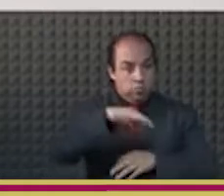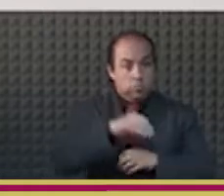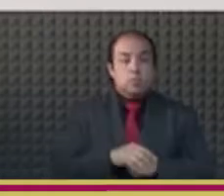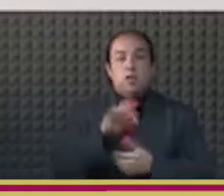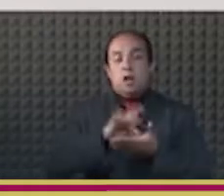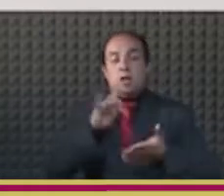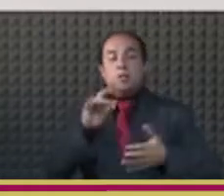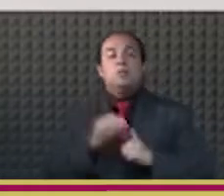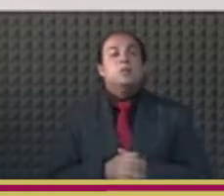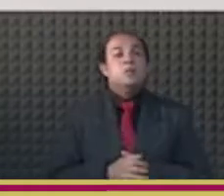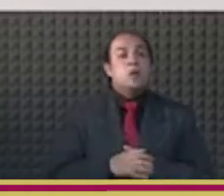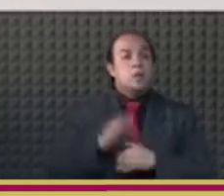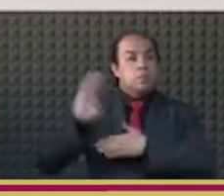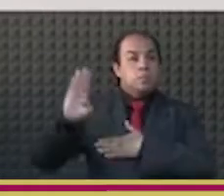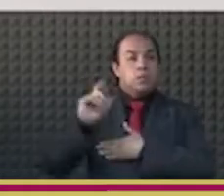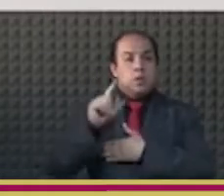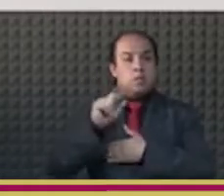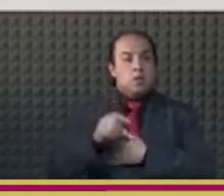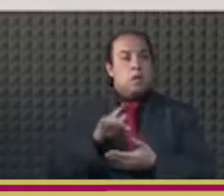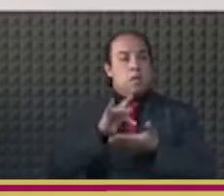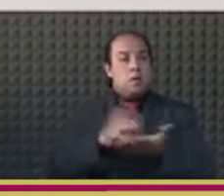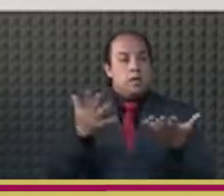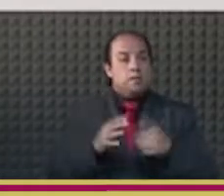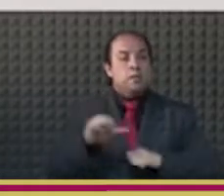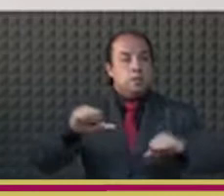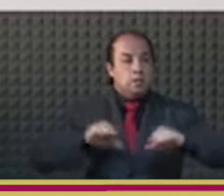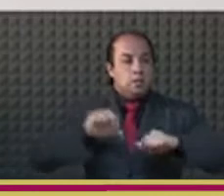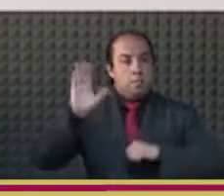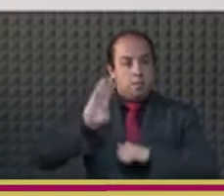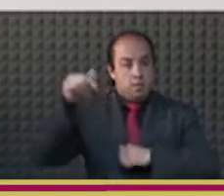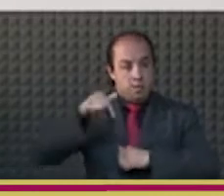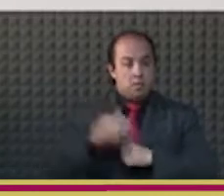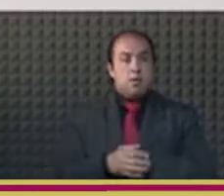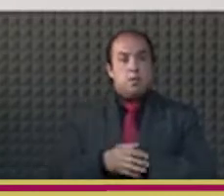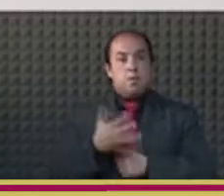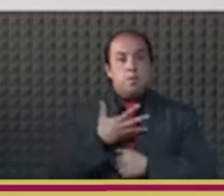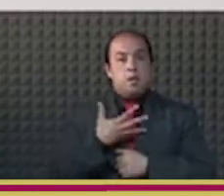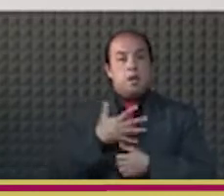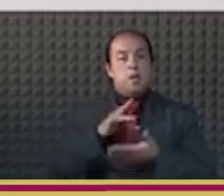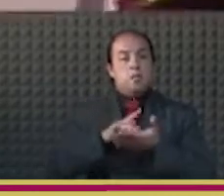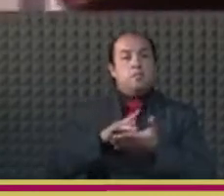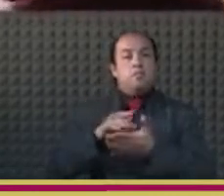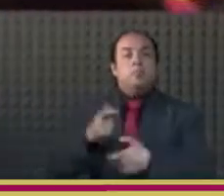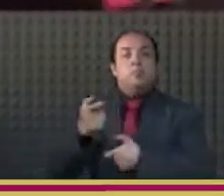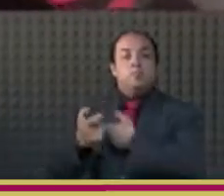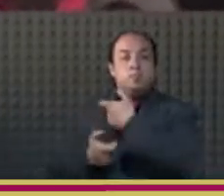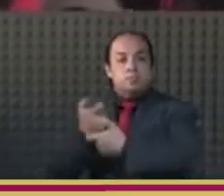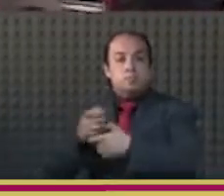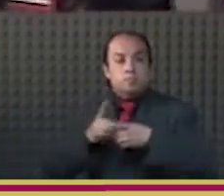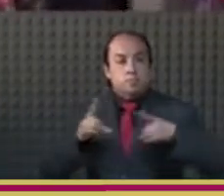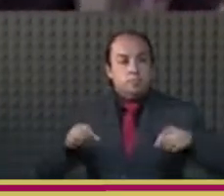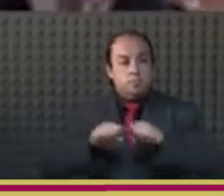y por la aportación que hacen con acciones como estas para contribuir al desarrollo económico y social de nuestro